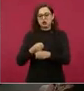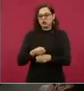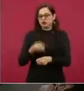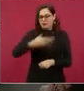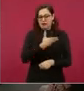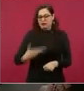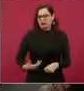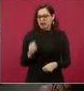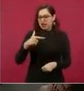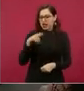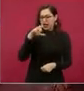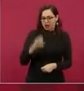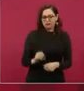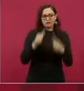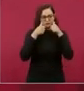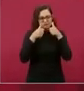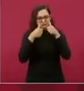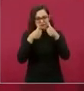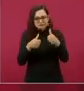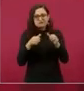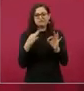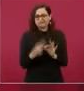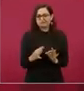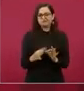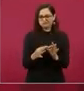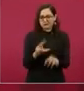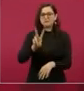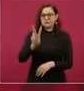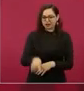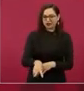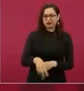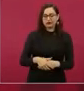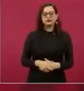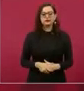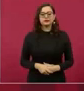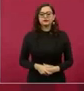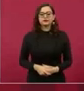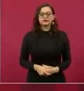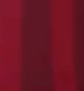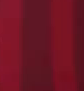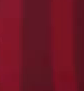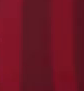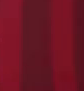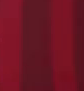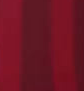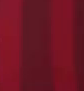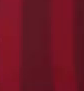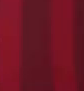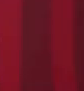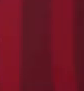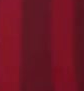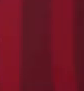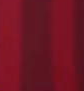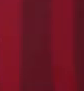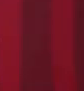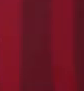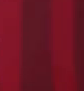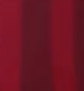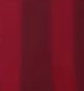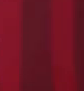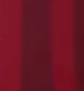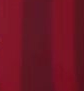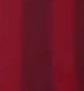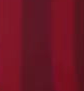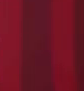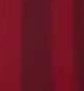presidente López Obrador. As un environmentalist en la human rights campaign I'm looking forward to discussing con el Obrador un poco más